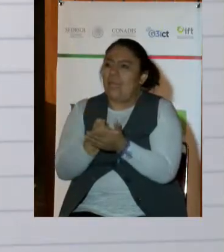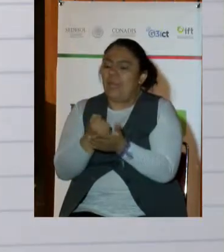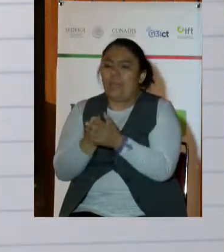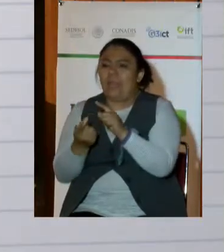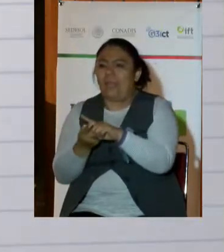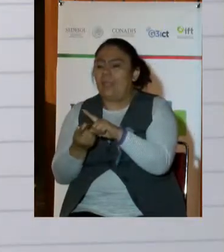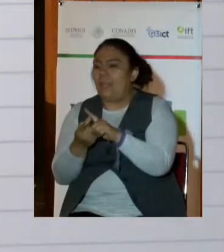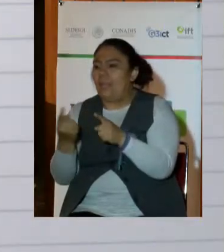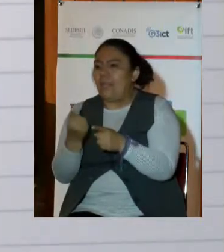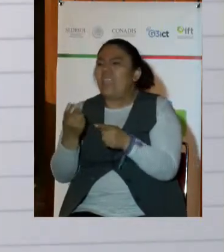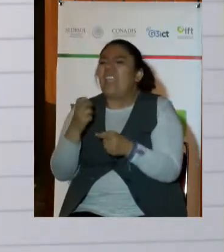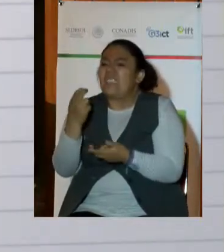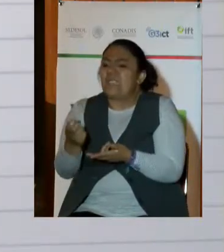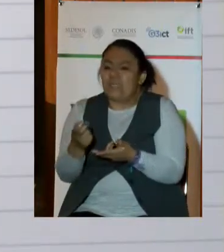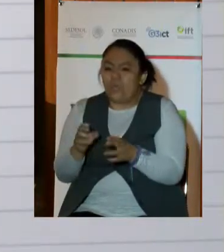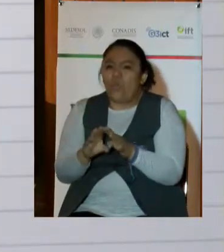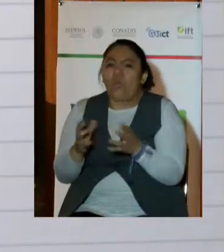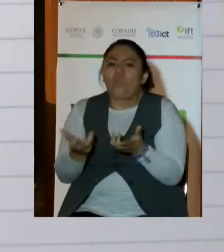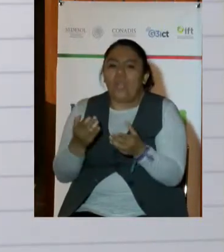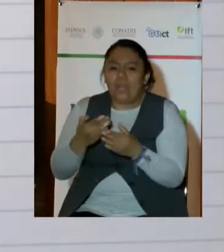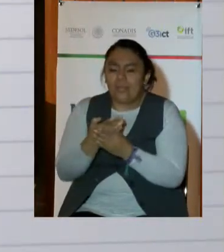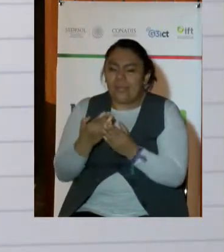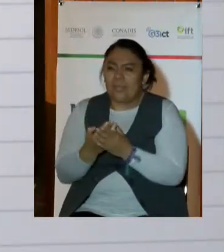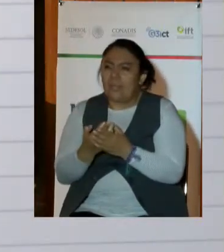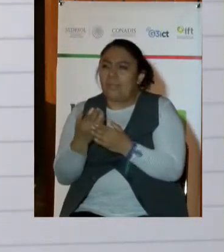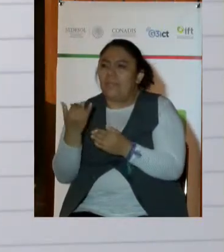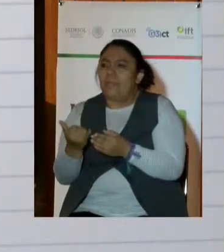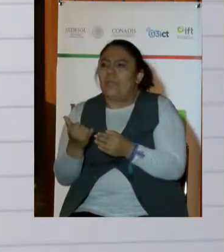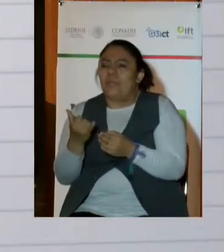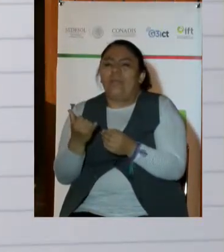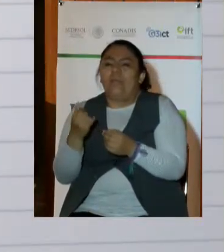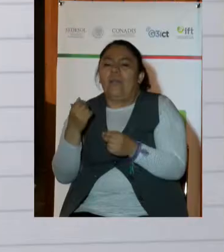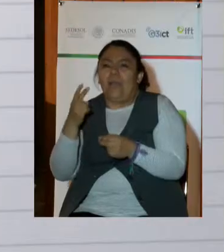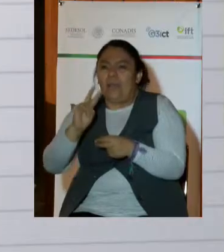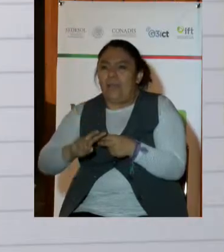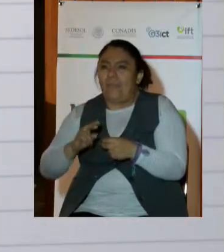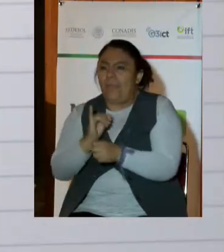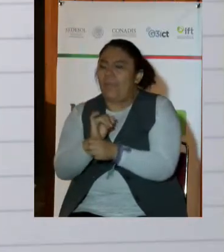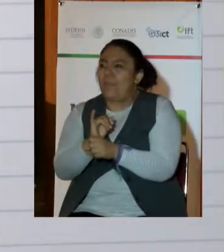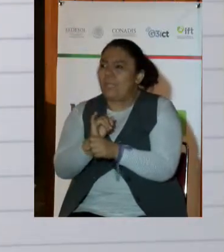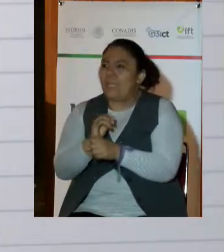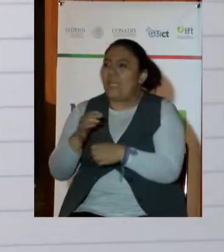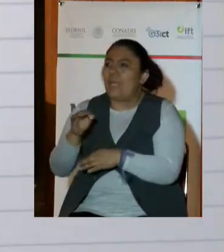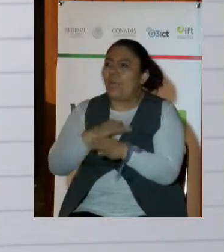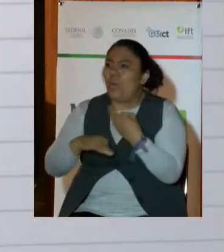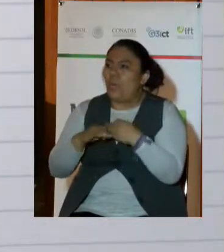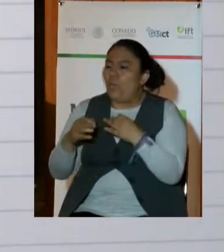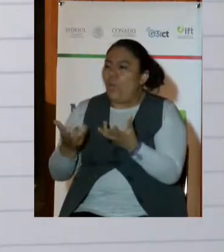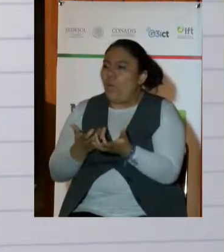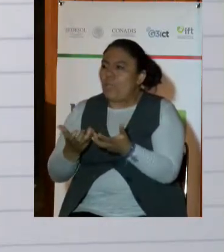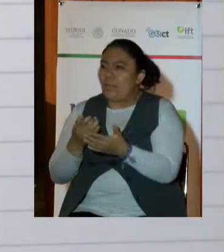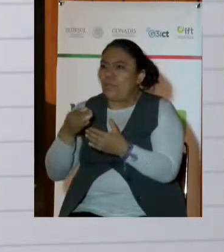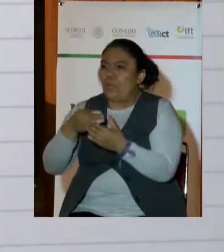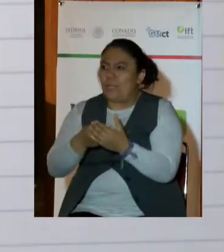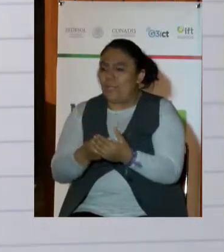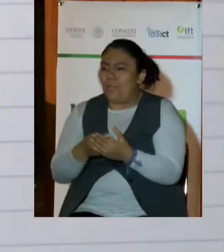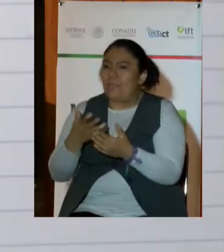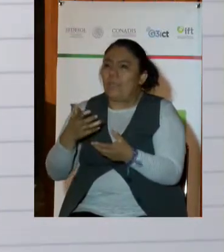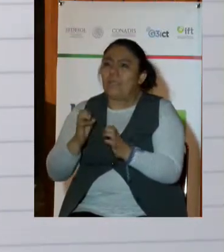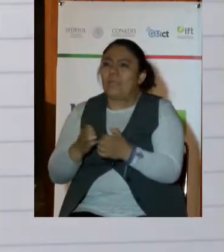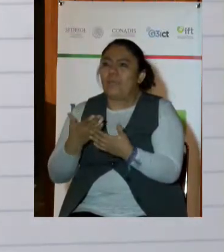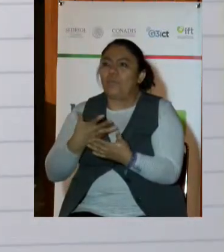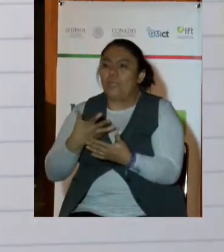estándares internacionales, entonces es realmente como compradores de sitios web, no comprar si no es accesible, y obligar